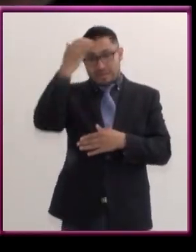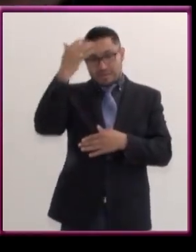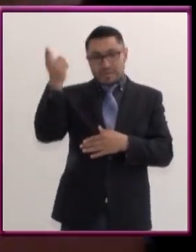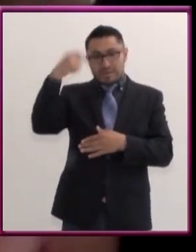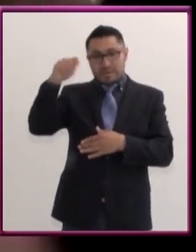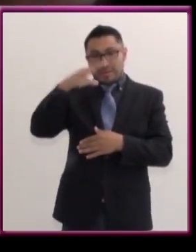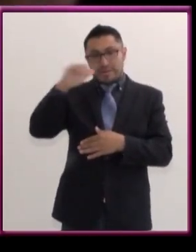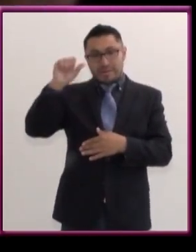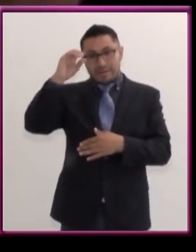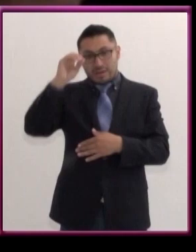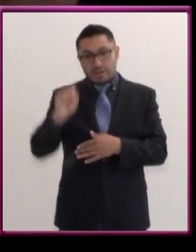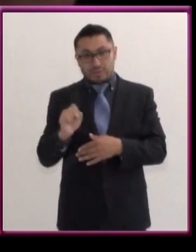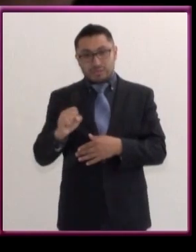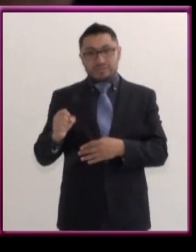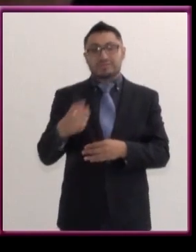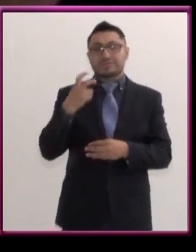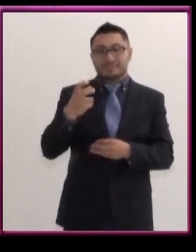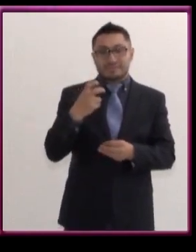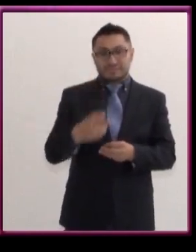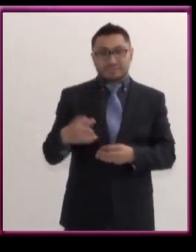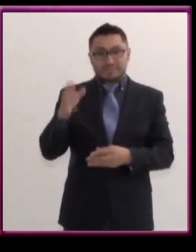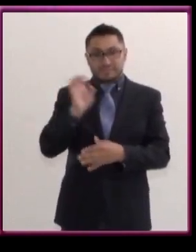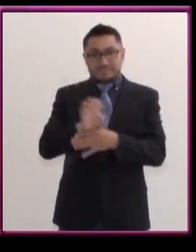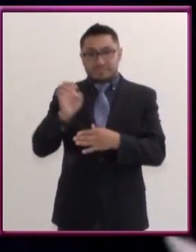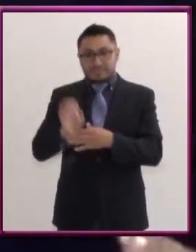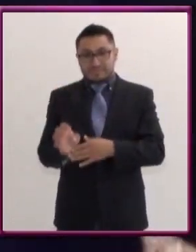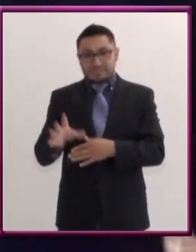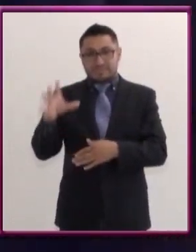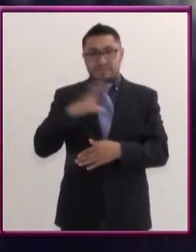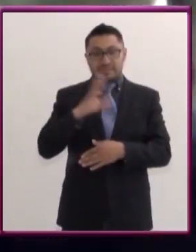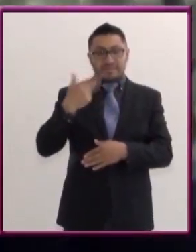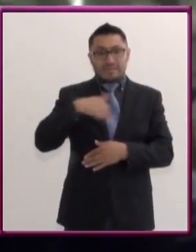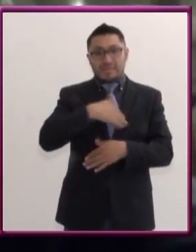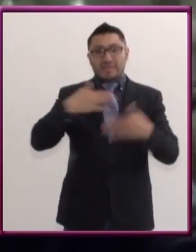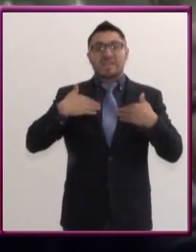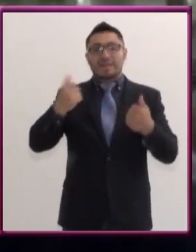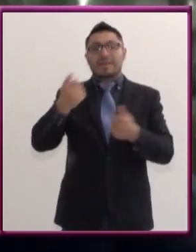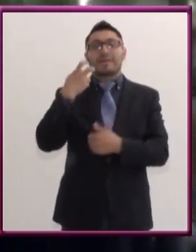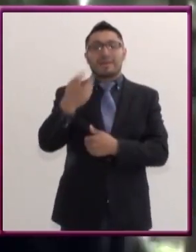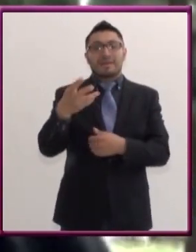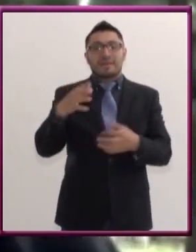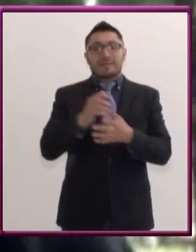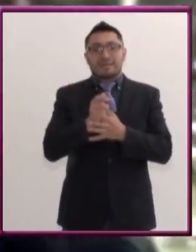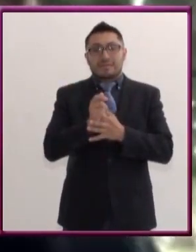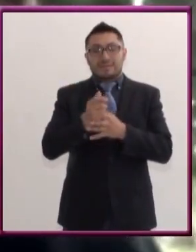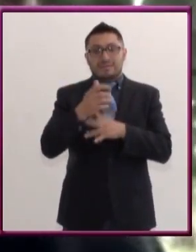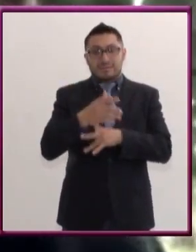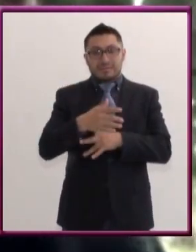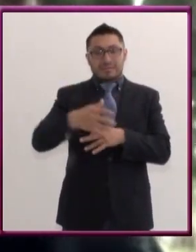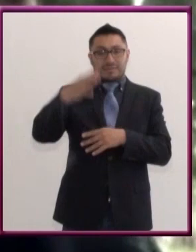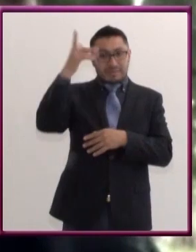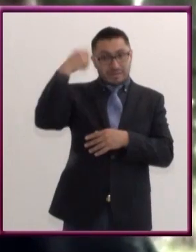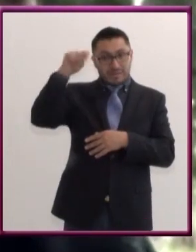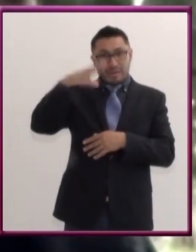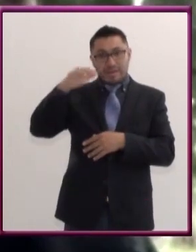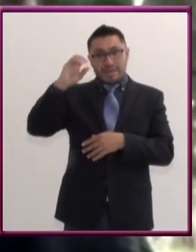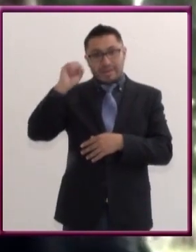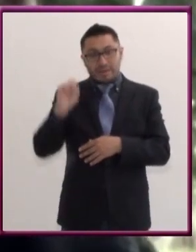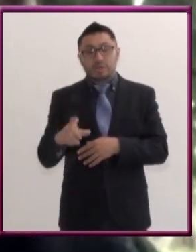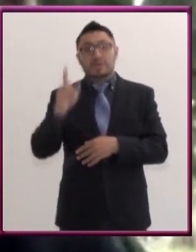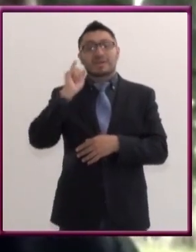conoce como teoría del caos. Ajá. Entonces, si nosotros entendemos esa parte de la teoría del caos, que